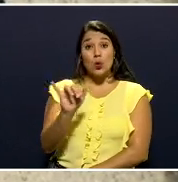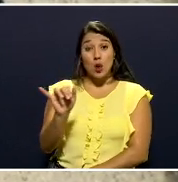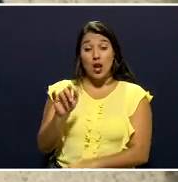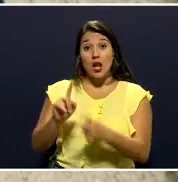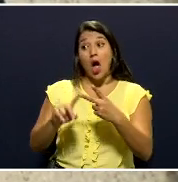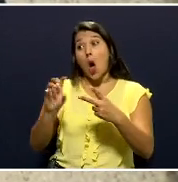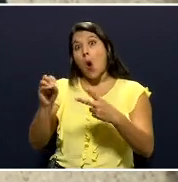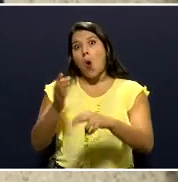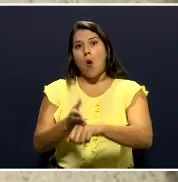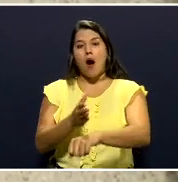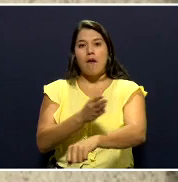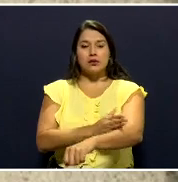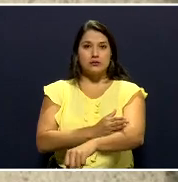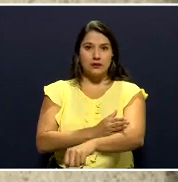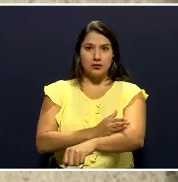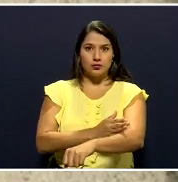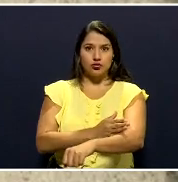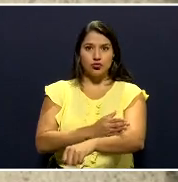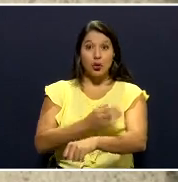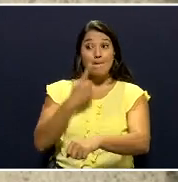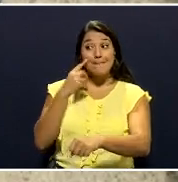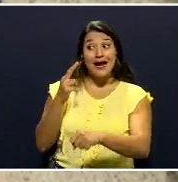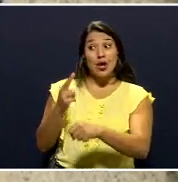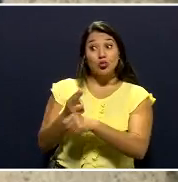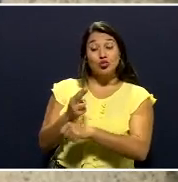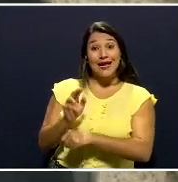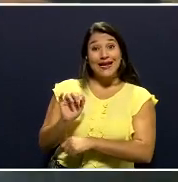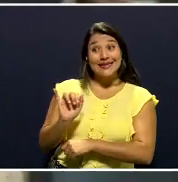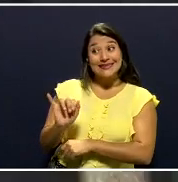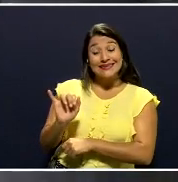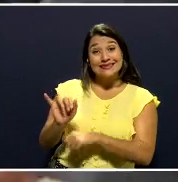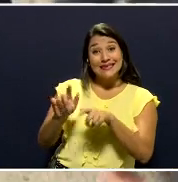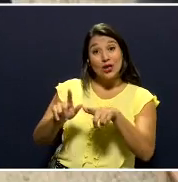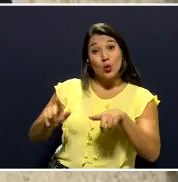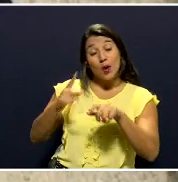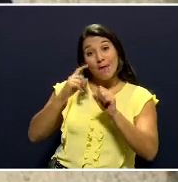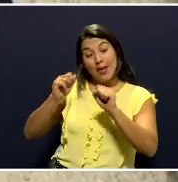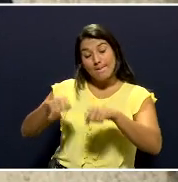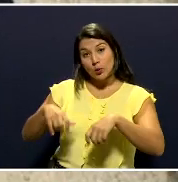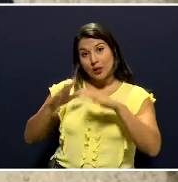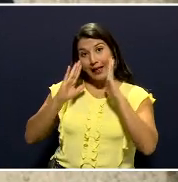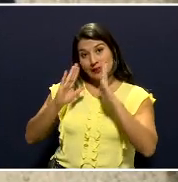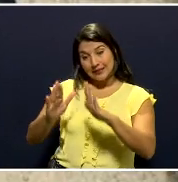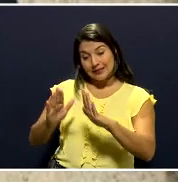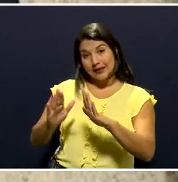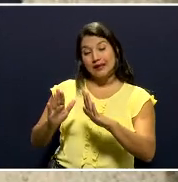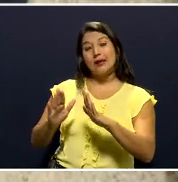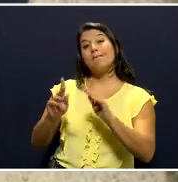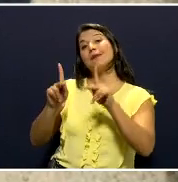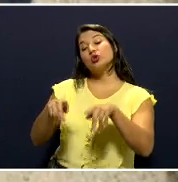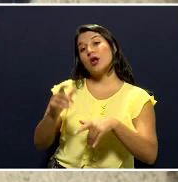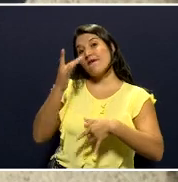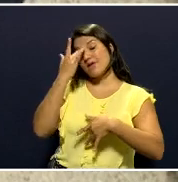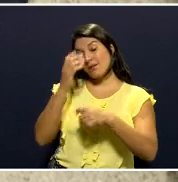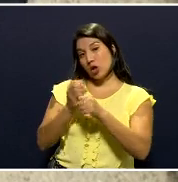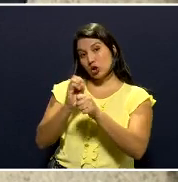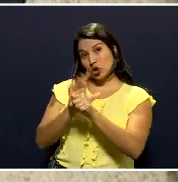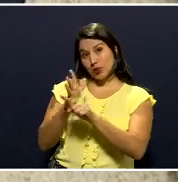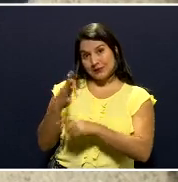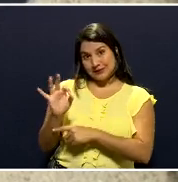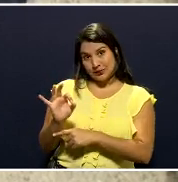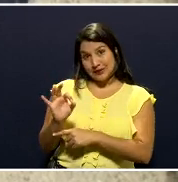o avanzamos a usar esas instalaciones para atender estos casos. Si lo dejamos tal como